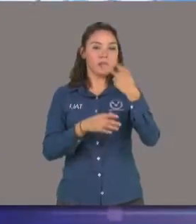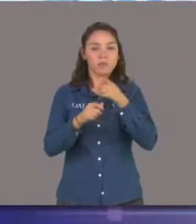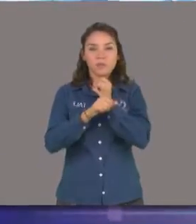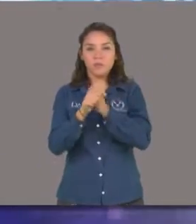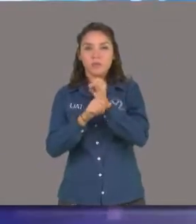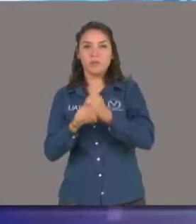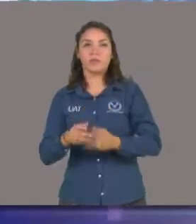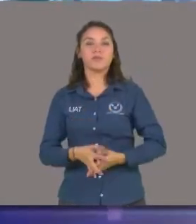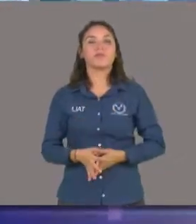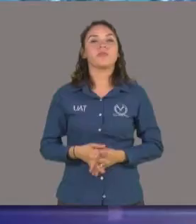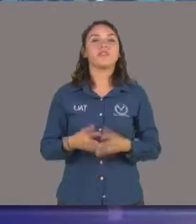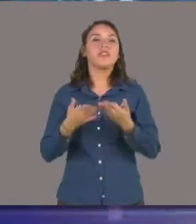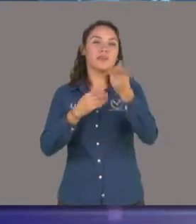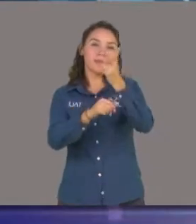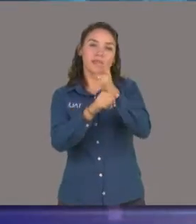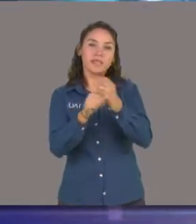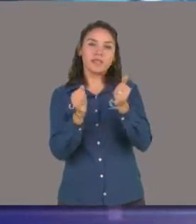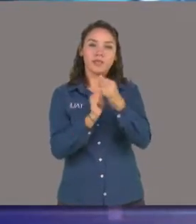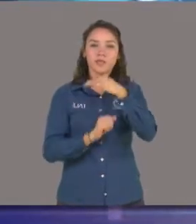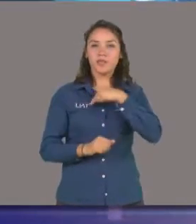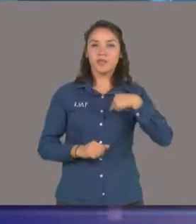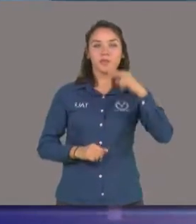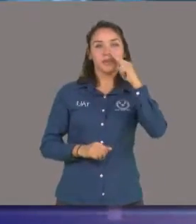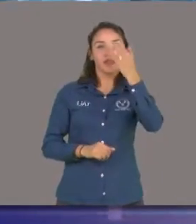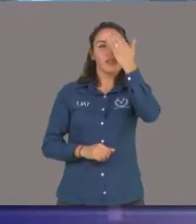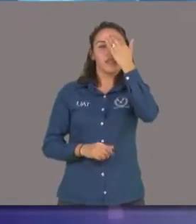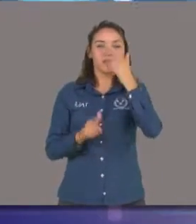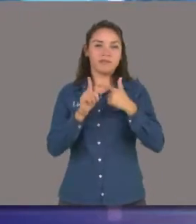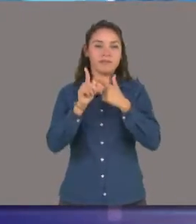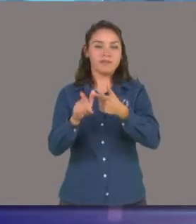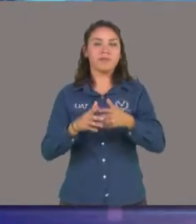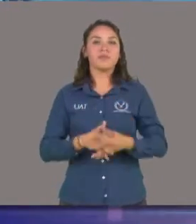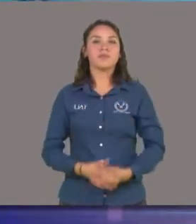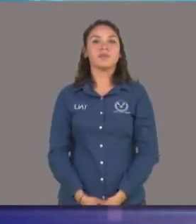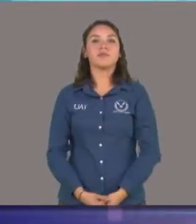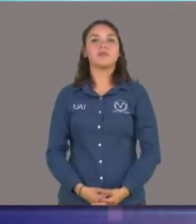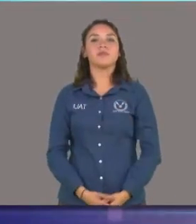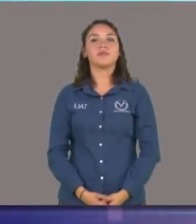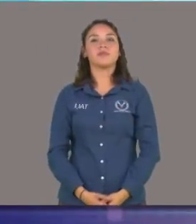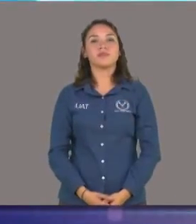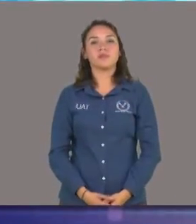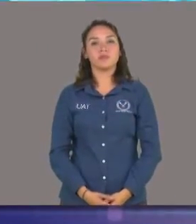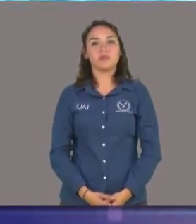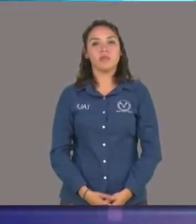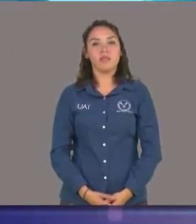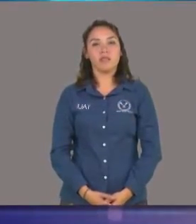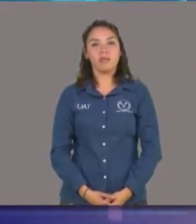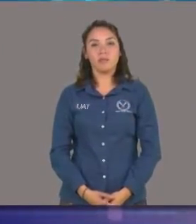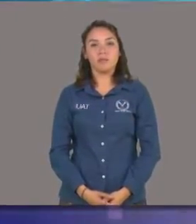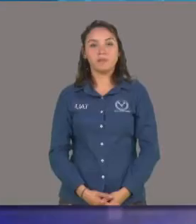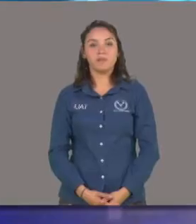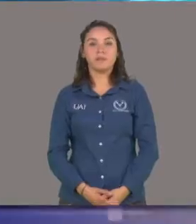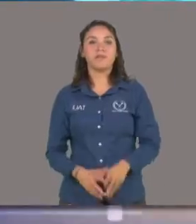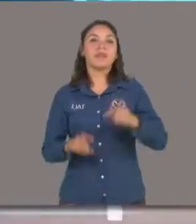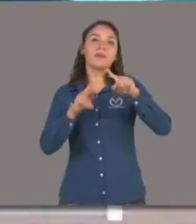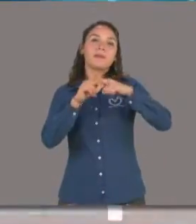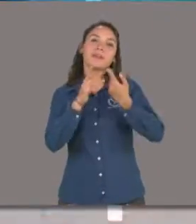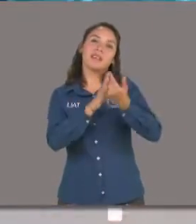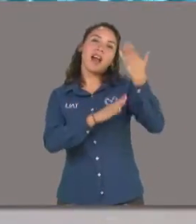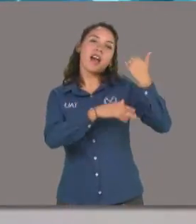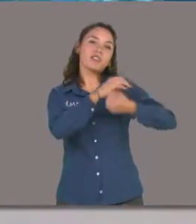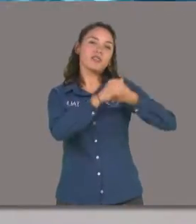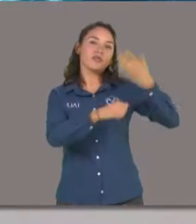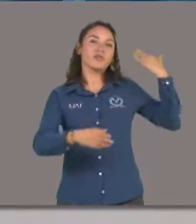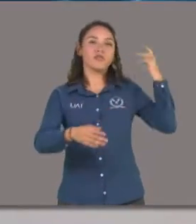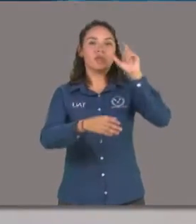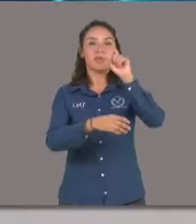Estos son hallazgos que han encontrado investigadoras del Cuerpo Académico de Desarrollo Regional de la Universidad Autónoma de Tamaulipas. Lo invito